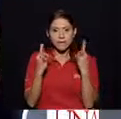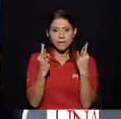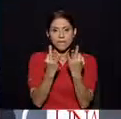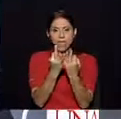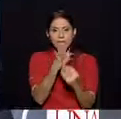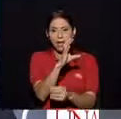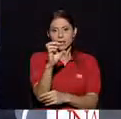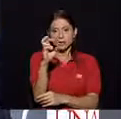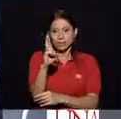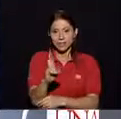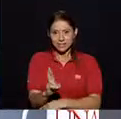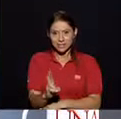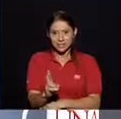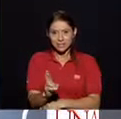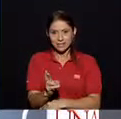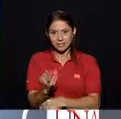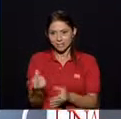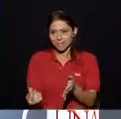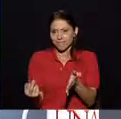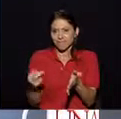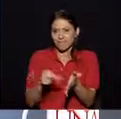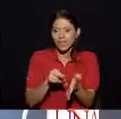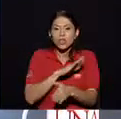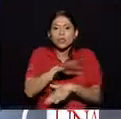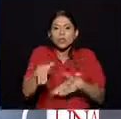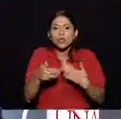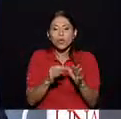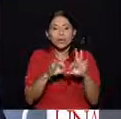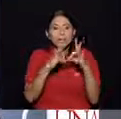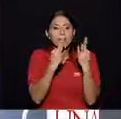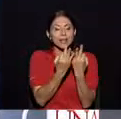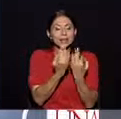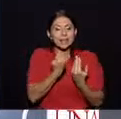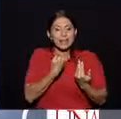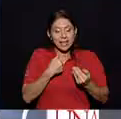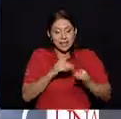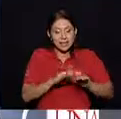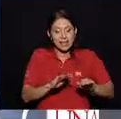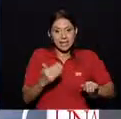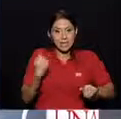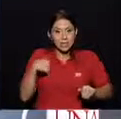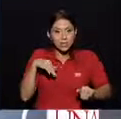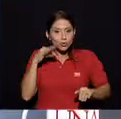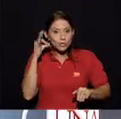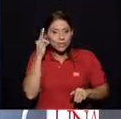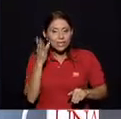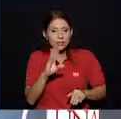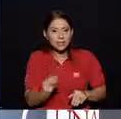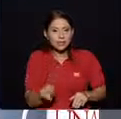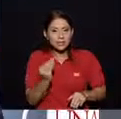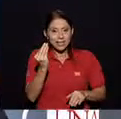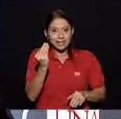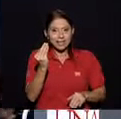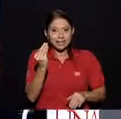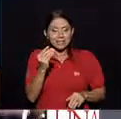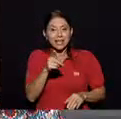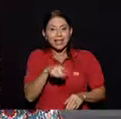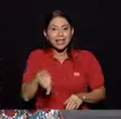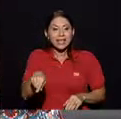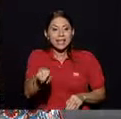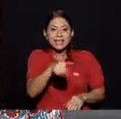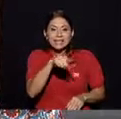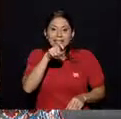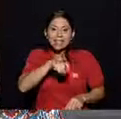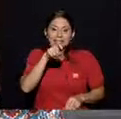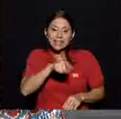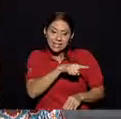gente tampoco entiende que el niño que separamos de una familia es un niño que vive a veces hasta un triple problema, uno porque ya vivió